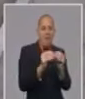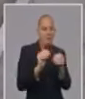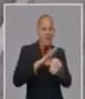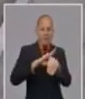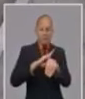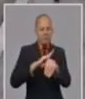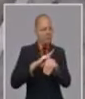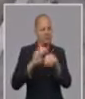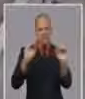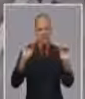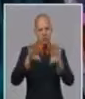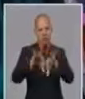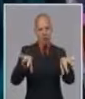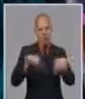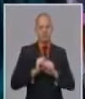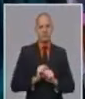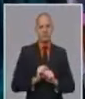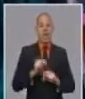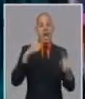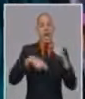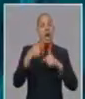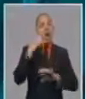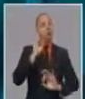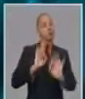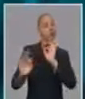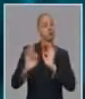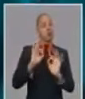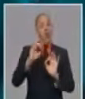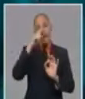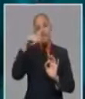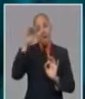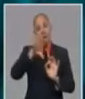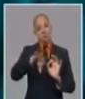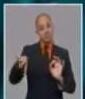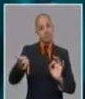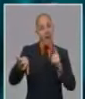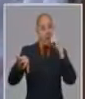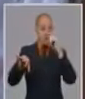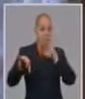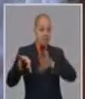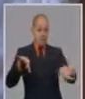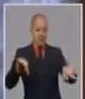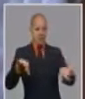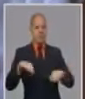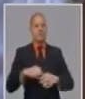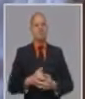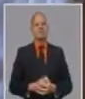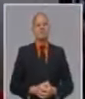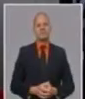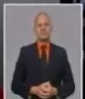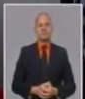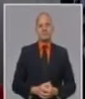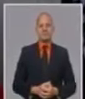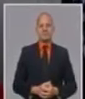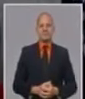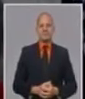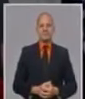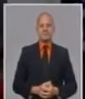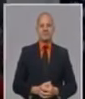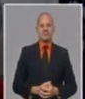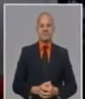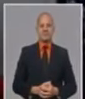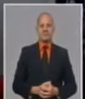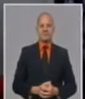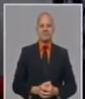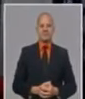de riesgo de los adultos permitirá proteger a los que, como dijo Martí, son la esperanza del mundo. En